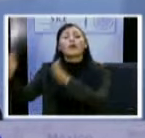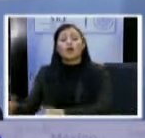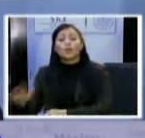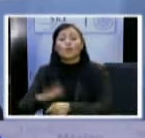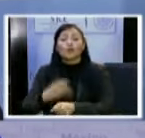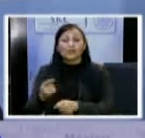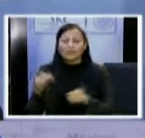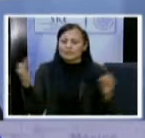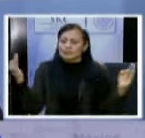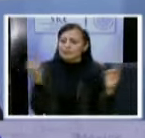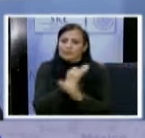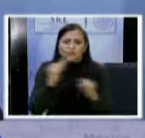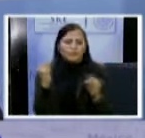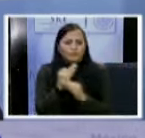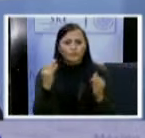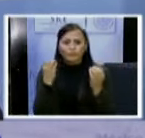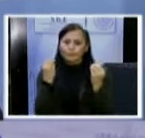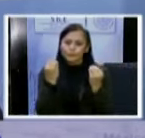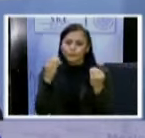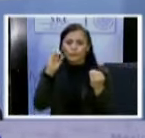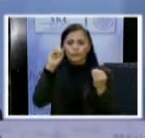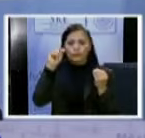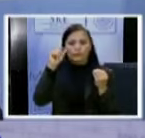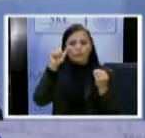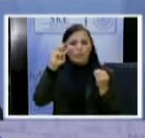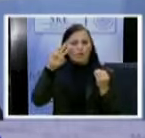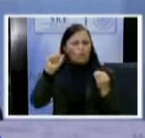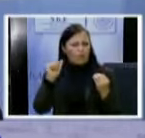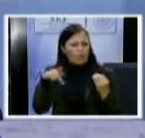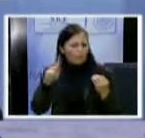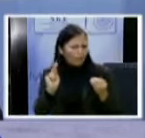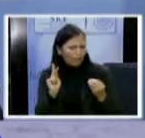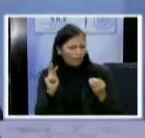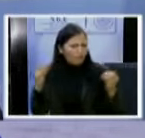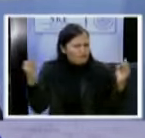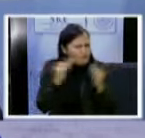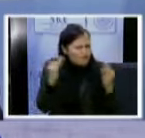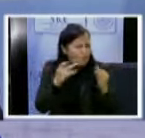Ottawa. No se aclaró si el frío era climático o político.